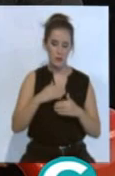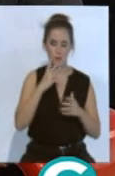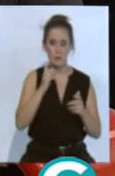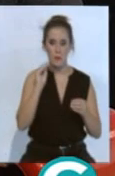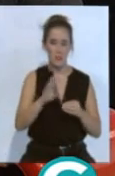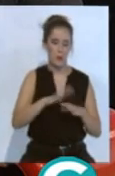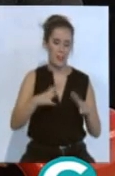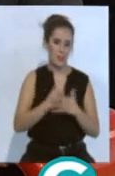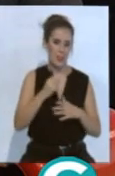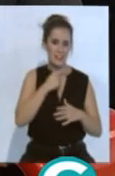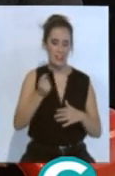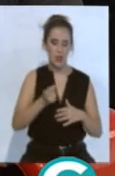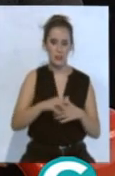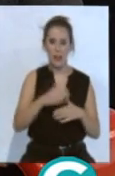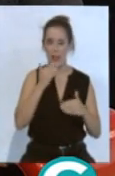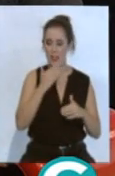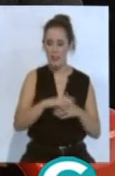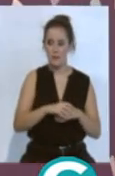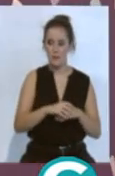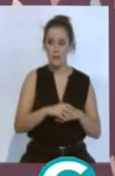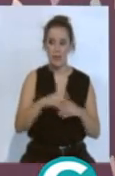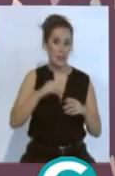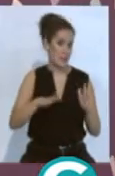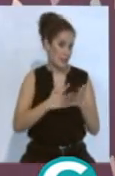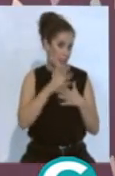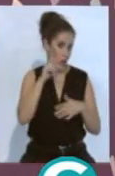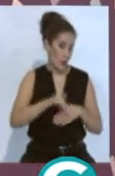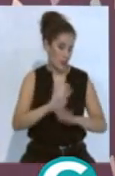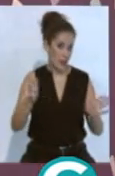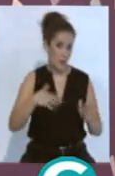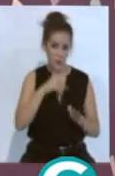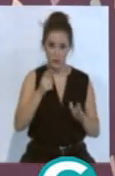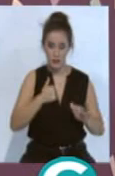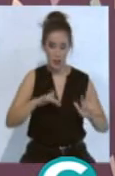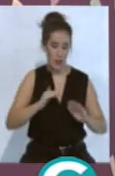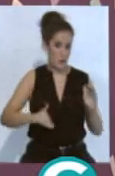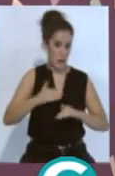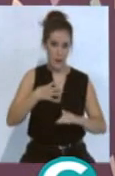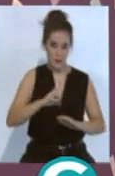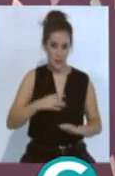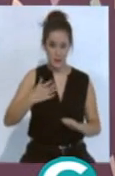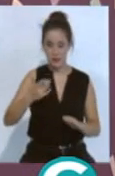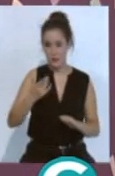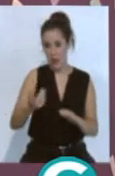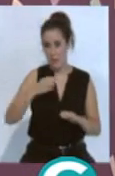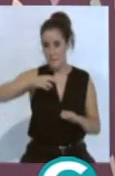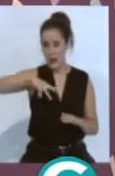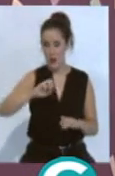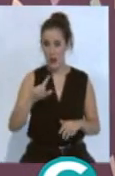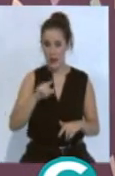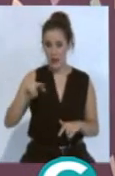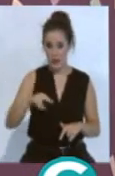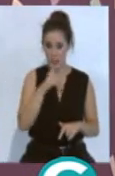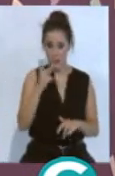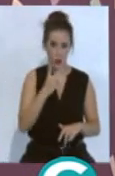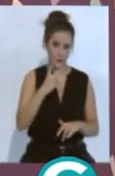para todas las chirigotas enorme. Gracias. Venga, venga. Aquí lo dejamos, porque ya esto es insuperable, señoras y señores. Hemos tenido a Manolín por partida doble,